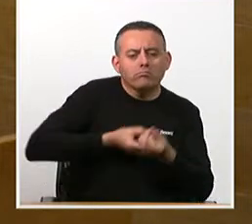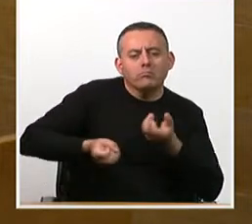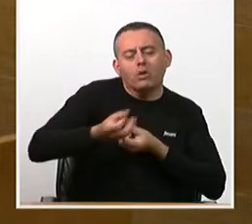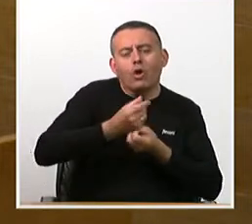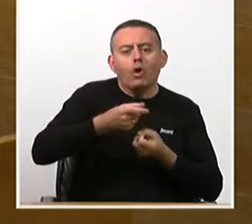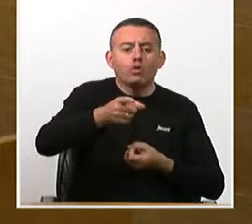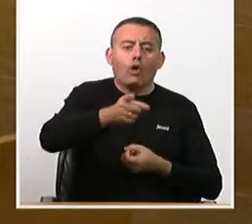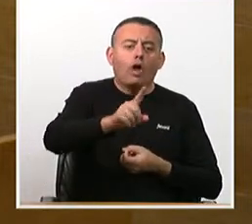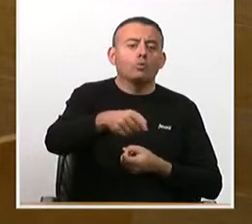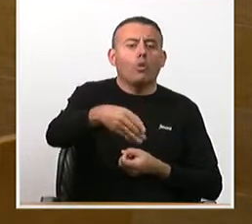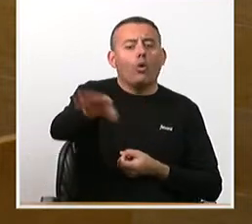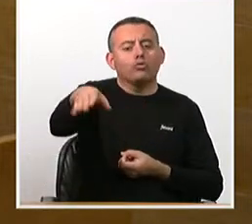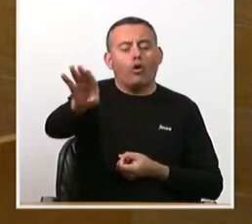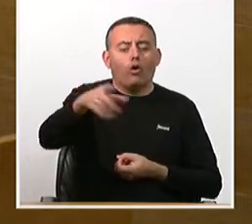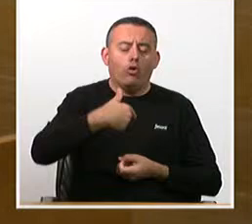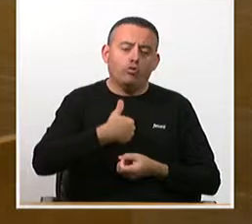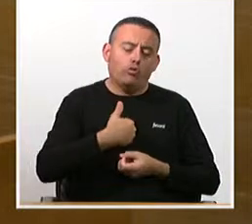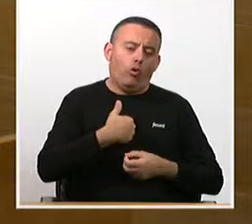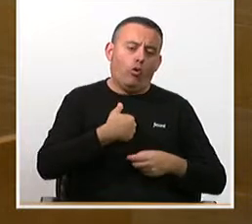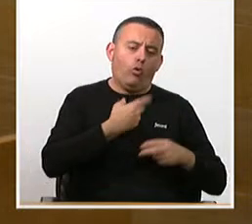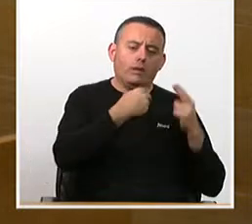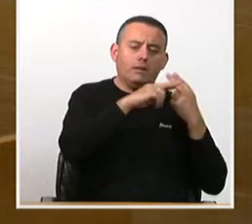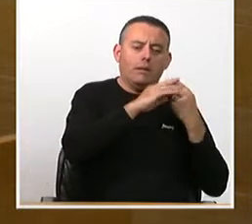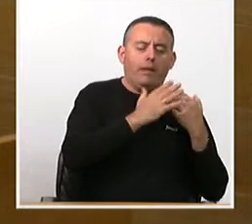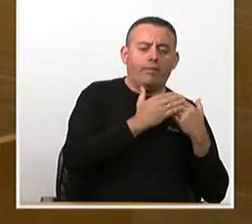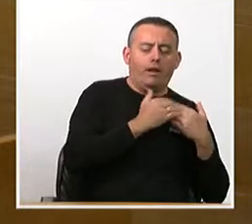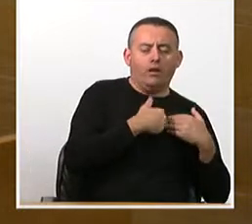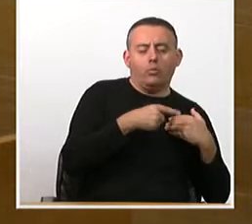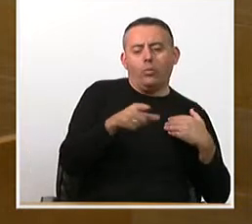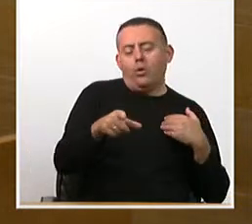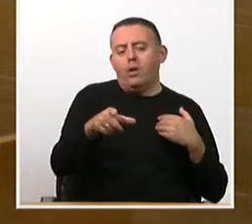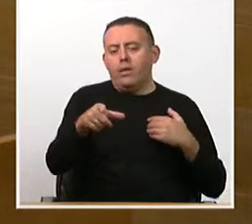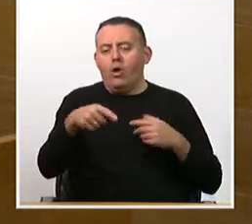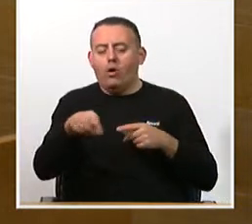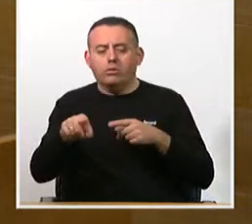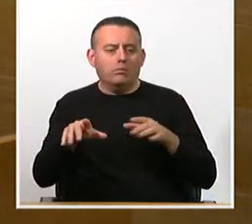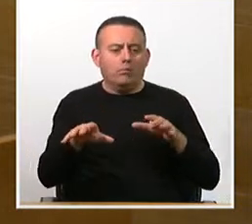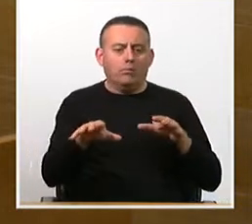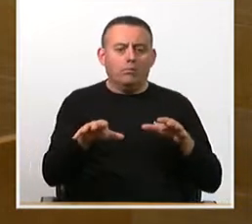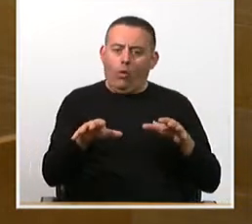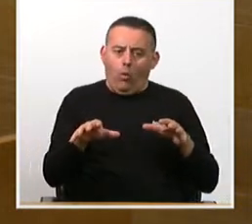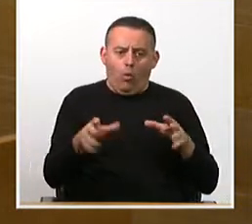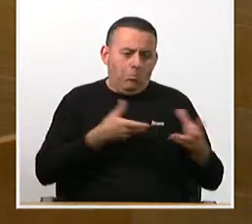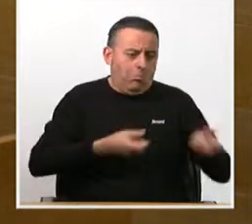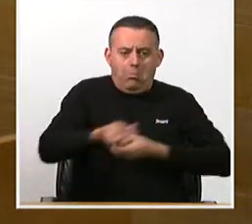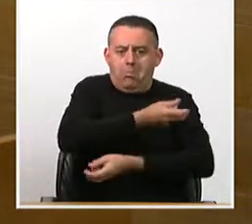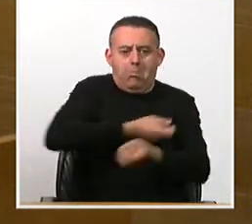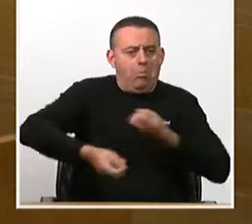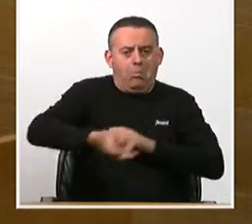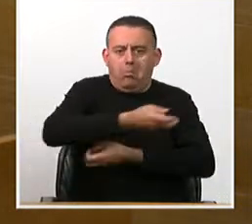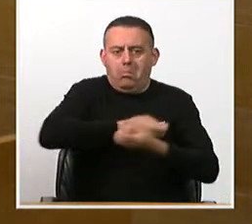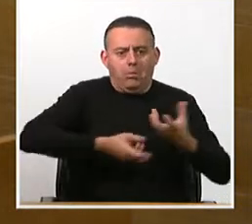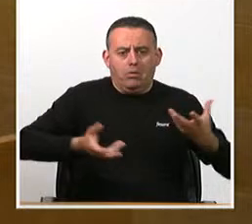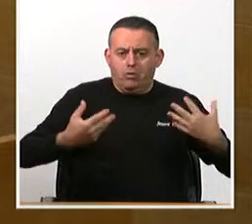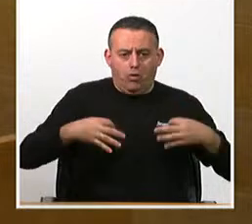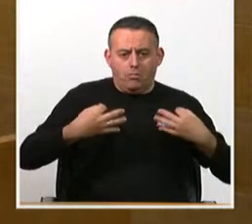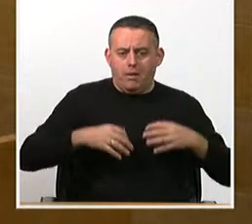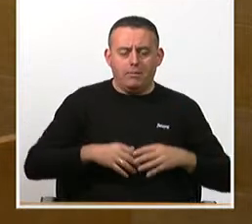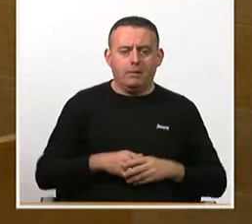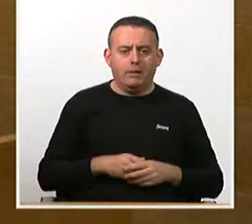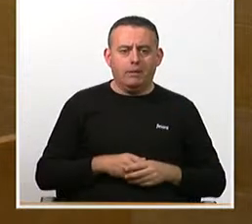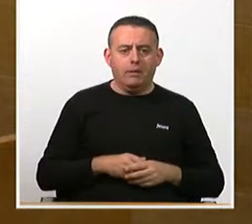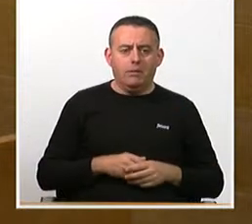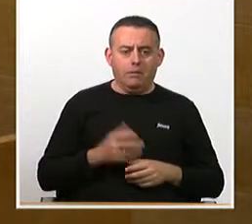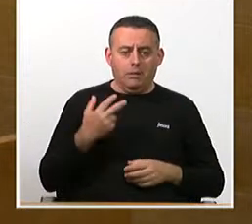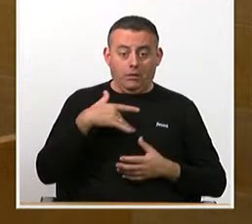eso ese es un debate que a veces eh nos enredamos los políticos pero cuando estamos en la faena eh De verdad que es un honor ver